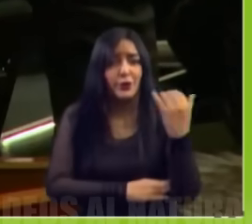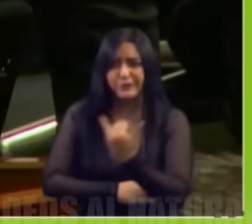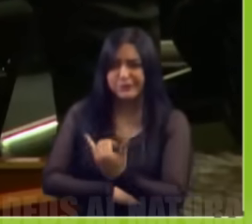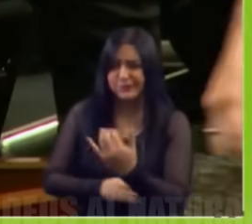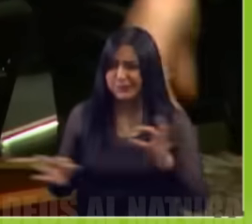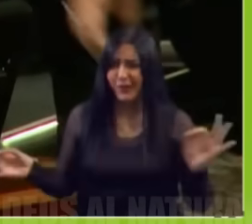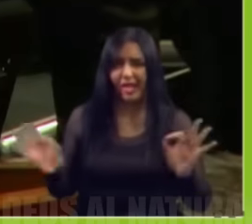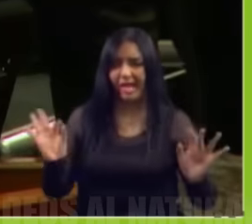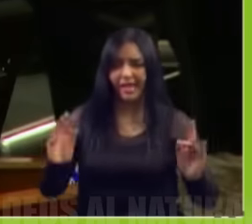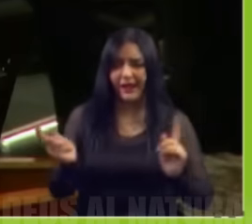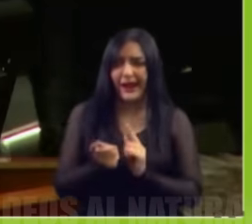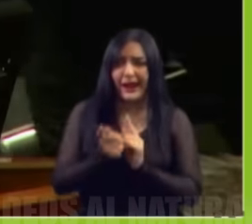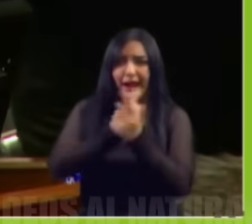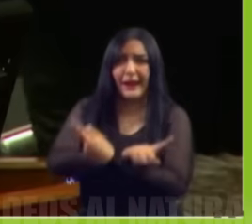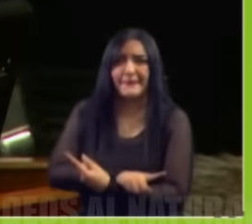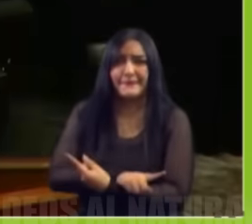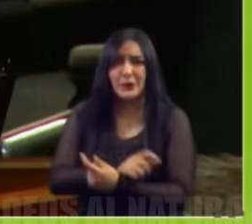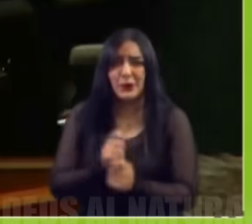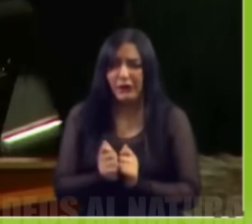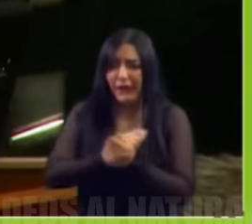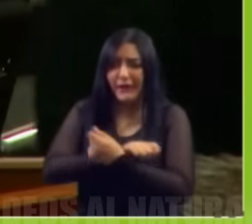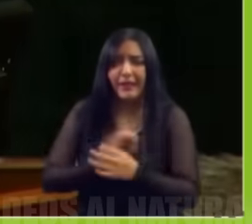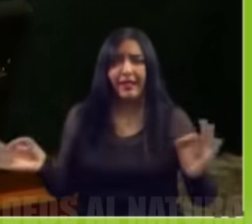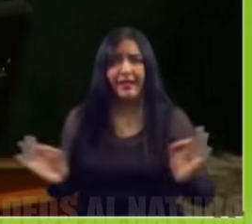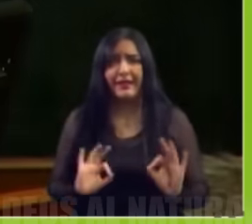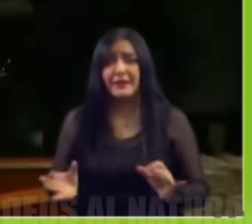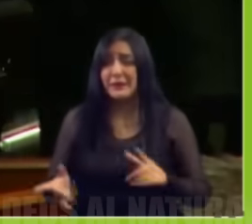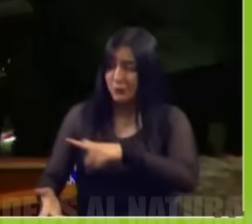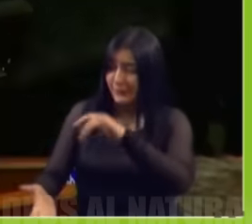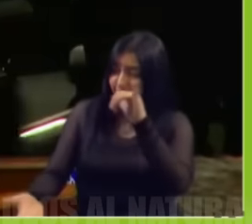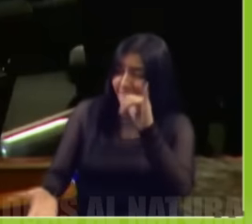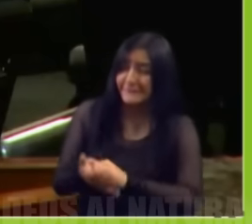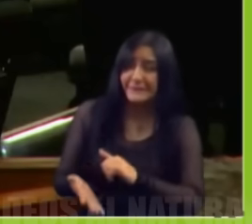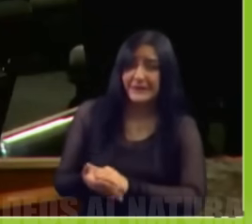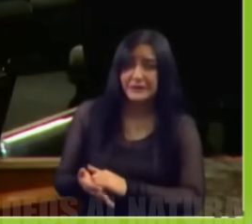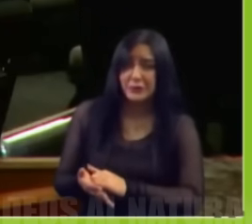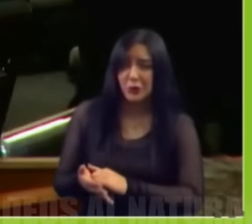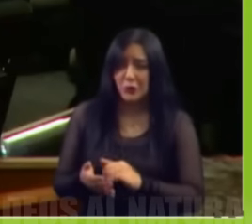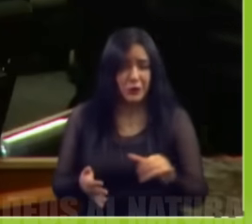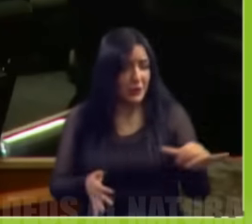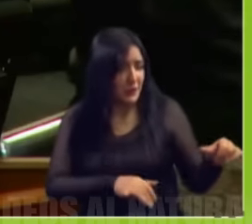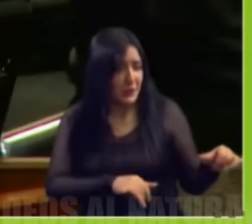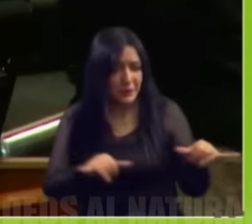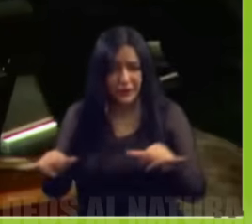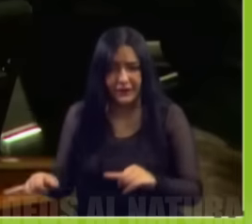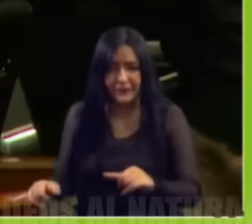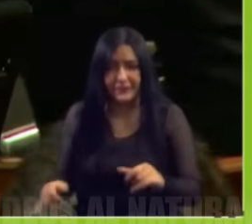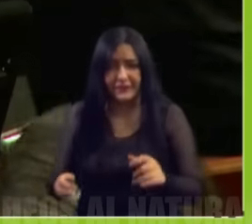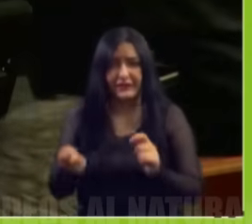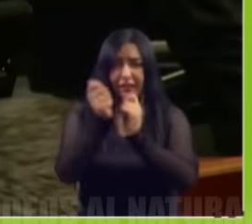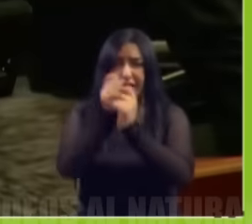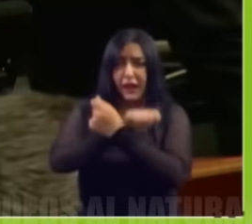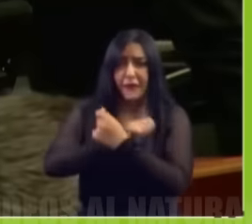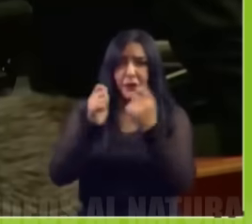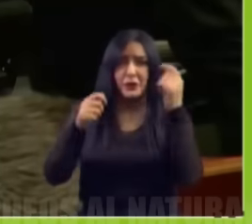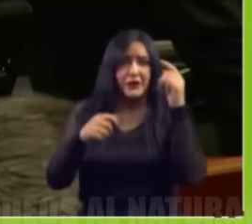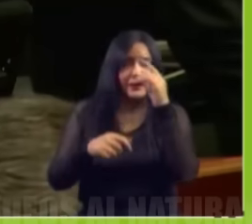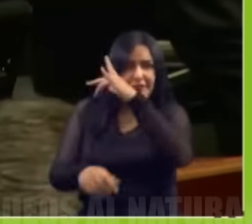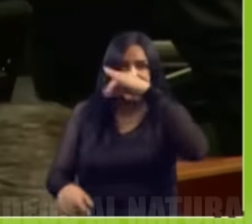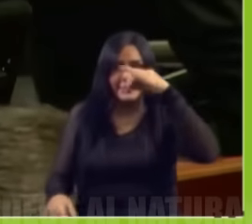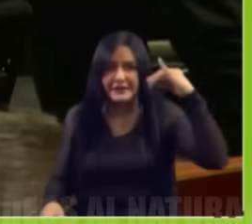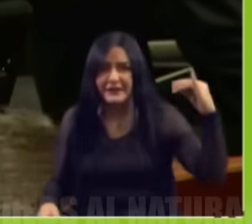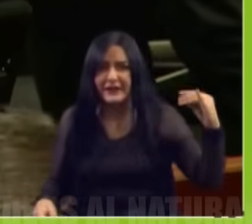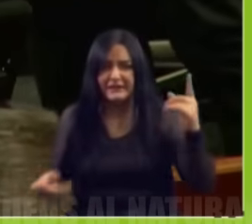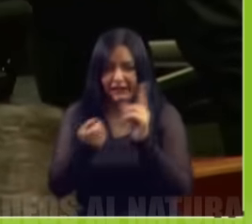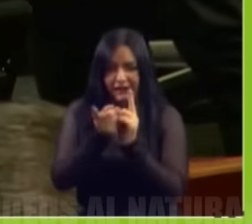cambio. Ustedes son los mismos con las mismas, disfrazados de cambio, pero debajo de ese